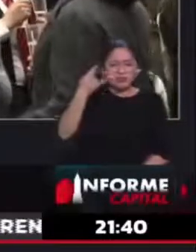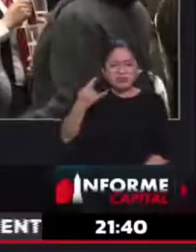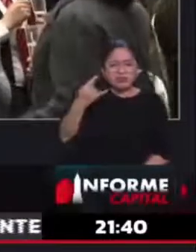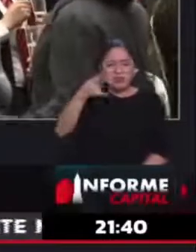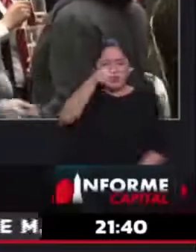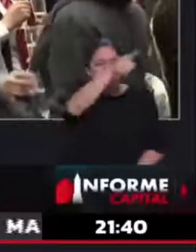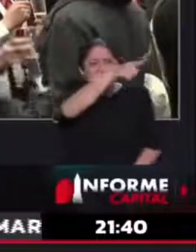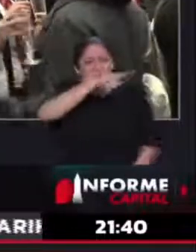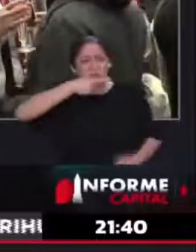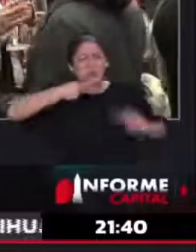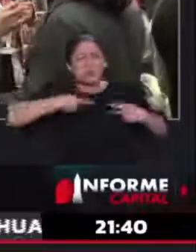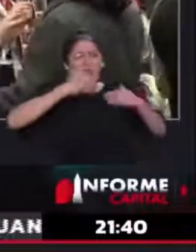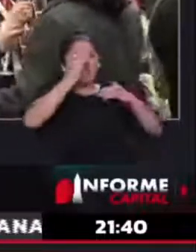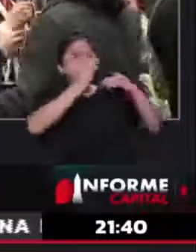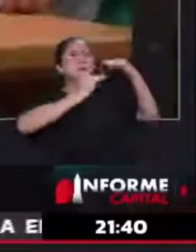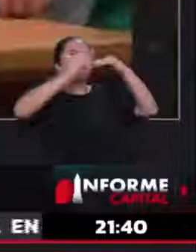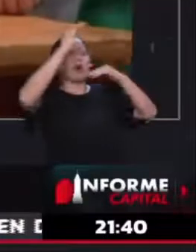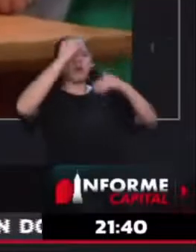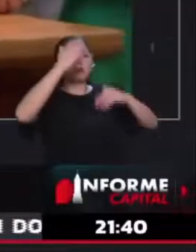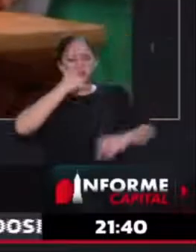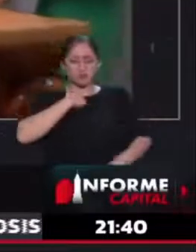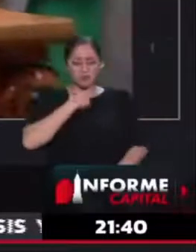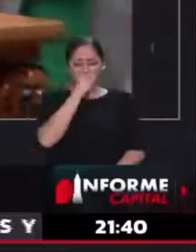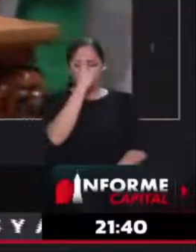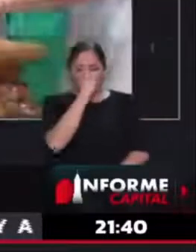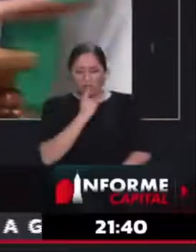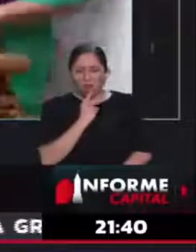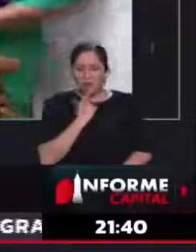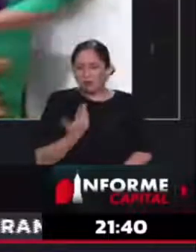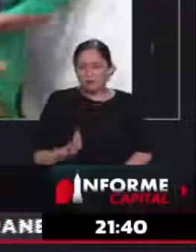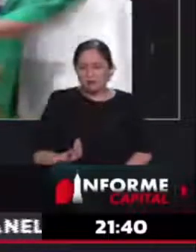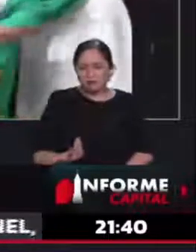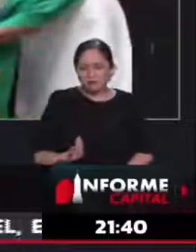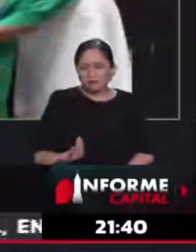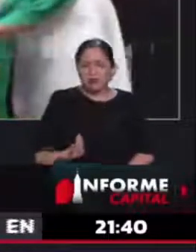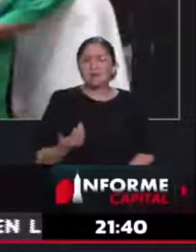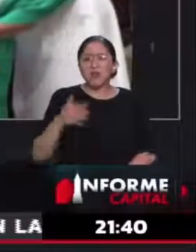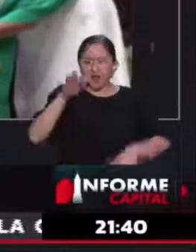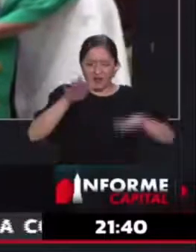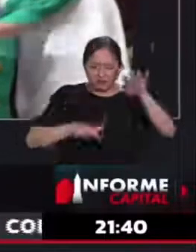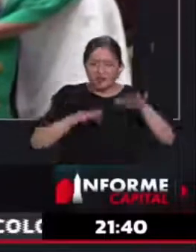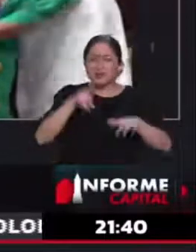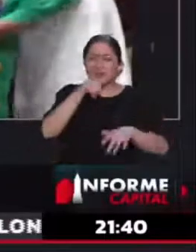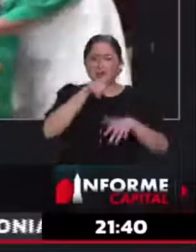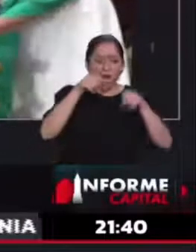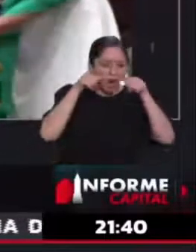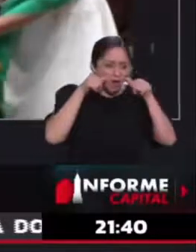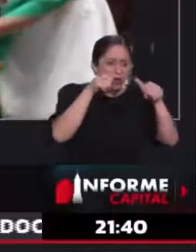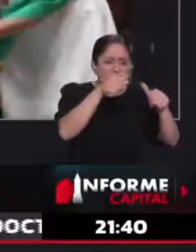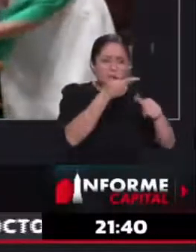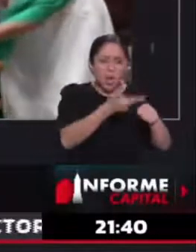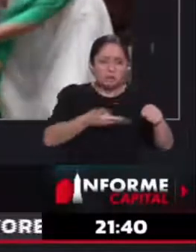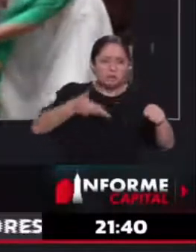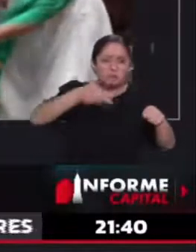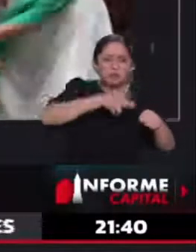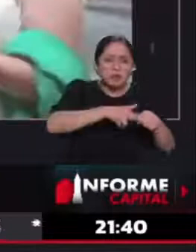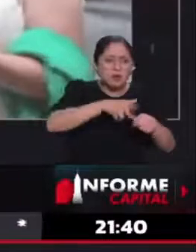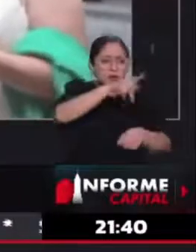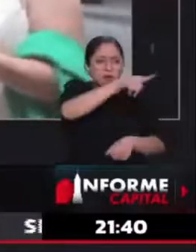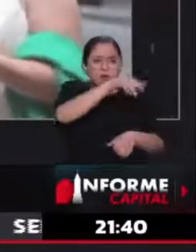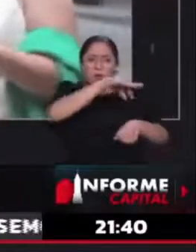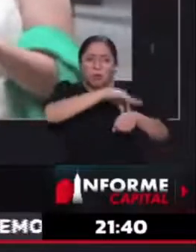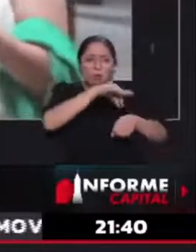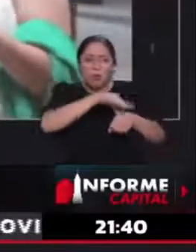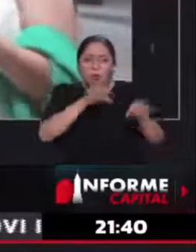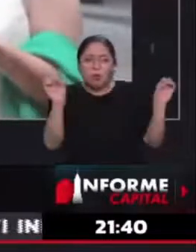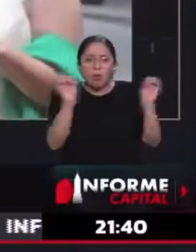demás, ¿no? Igual nosotros observamos que los servicios de salud no tienen la información